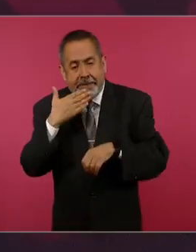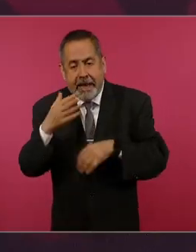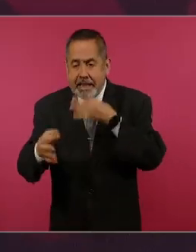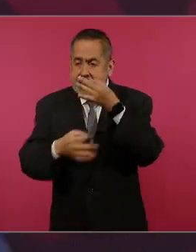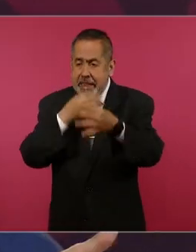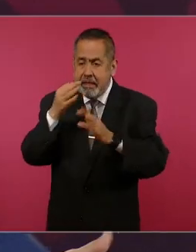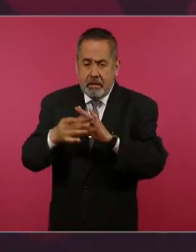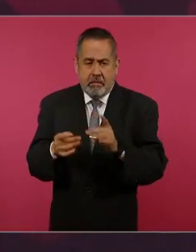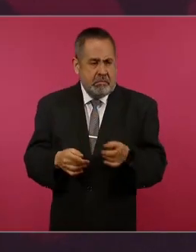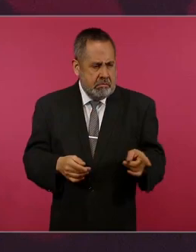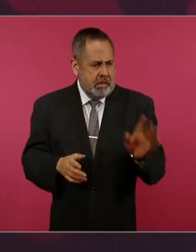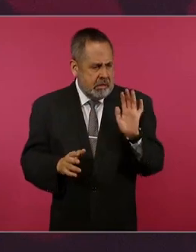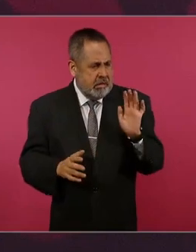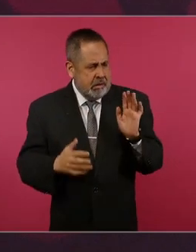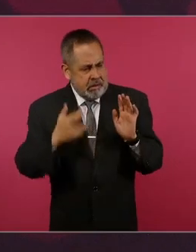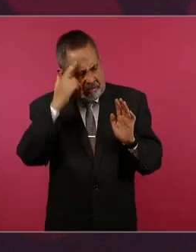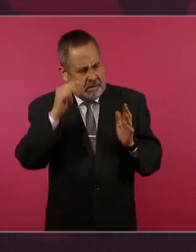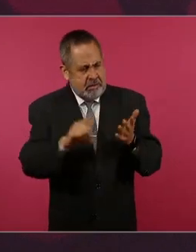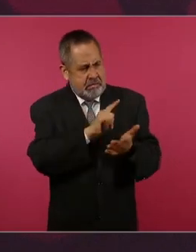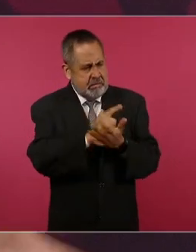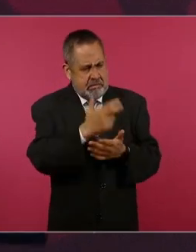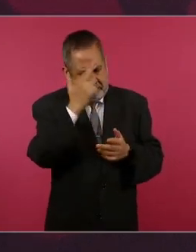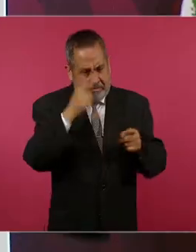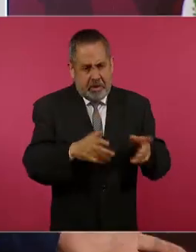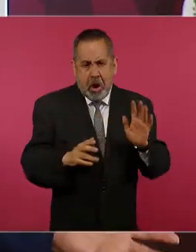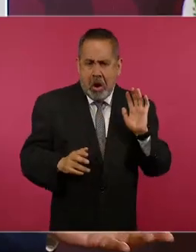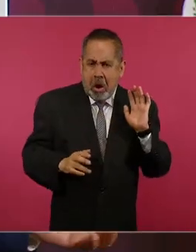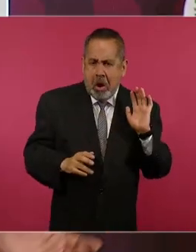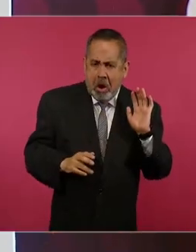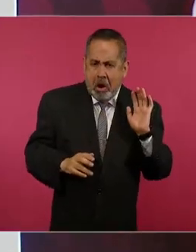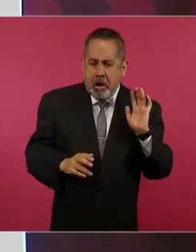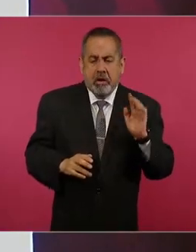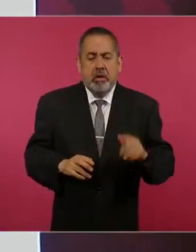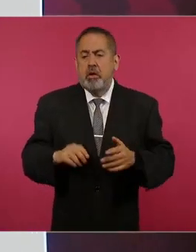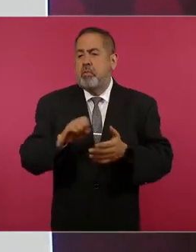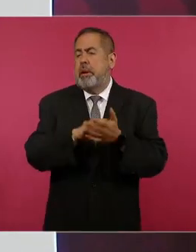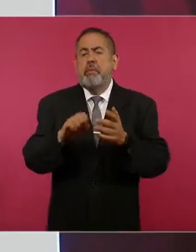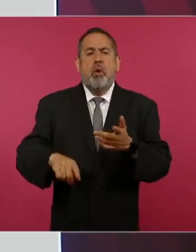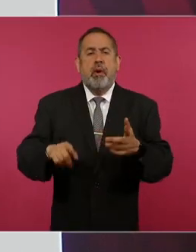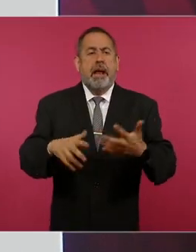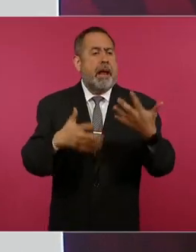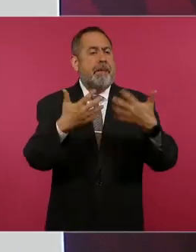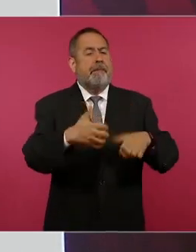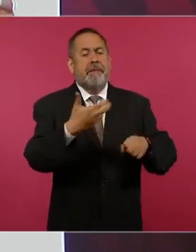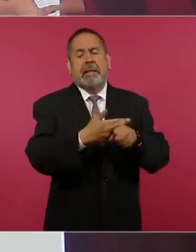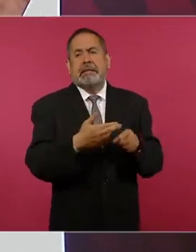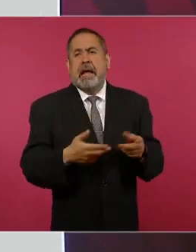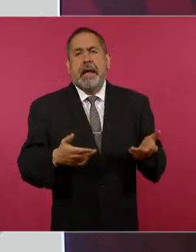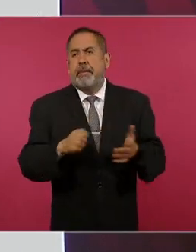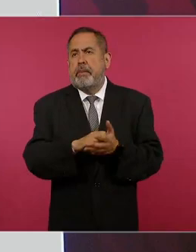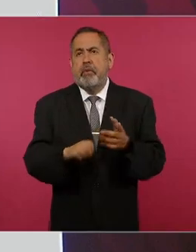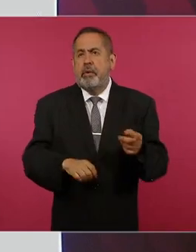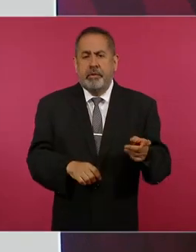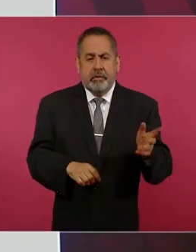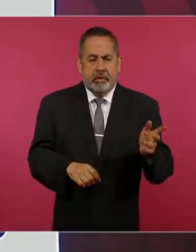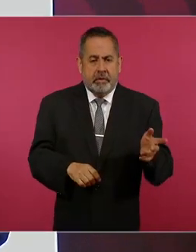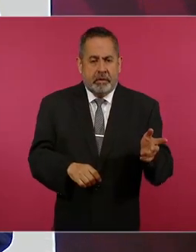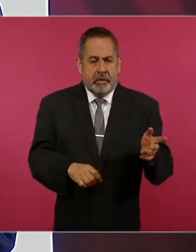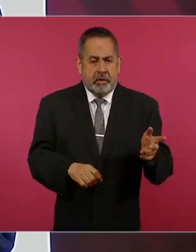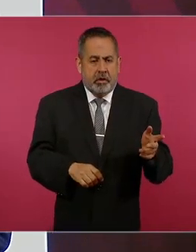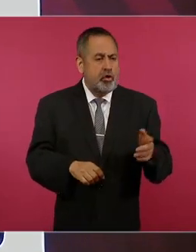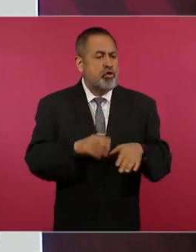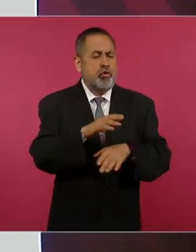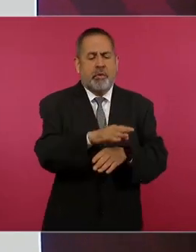Puede ser legal que una empresa que se dedica a las